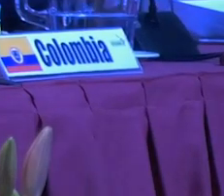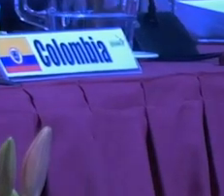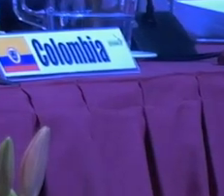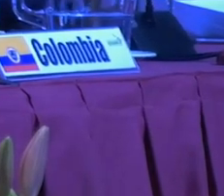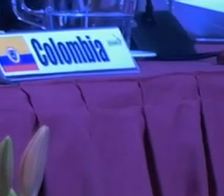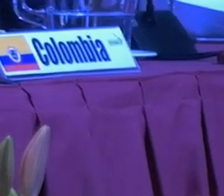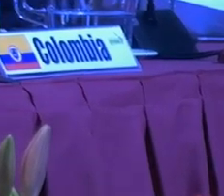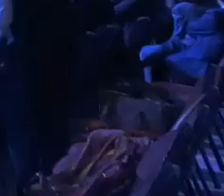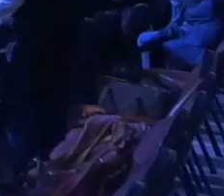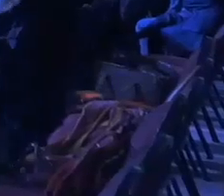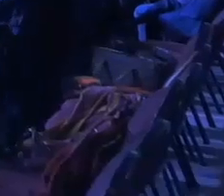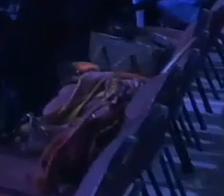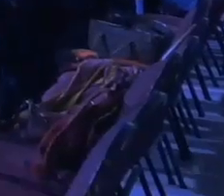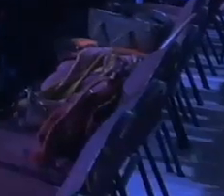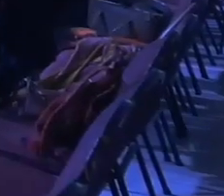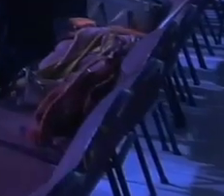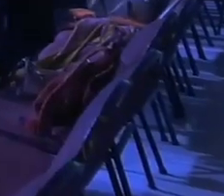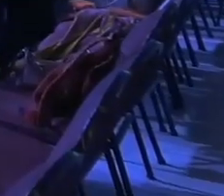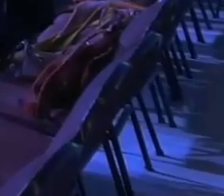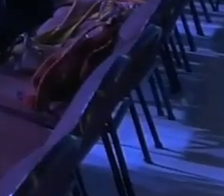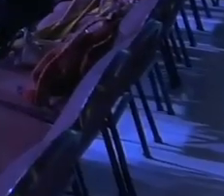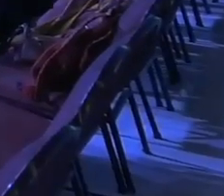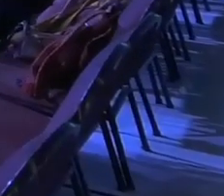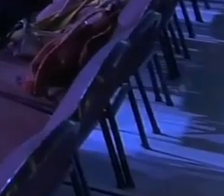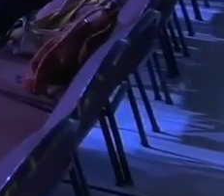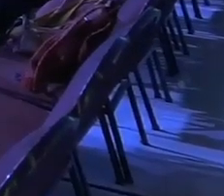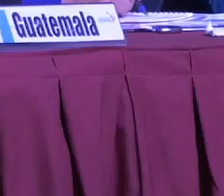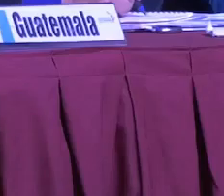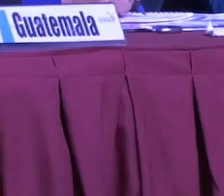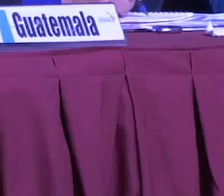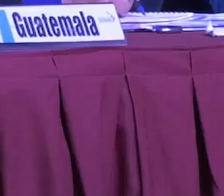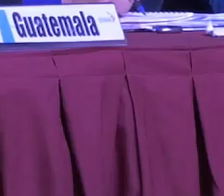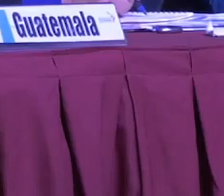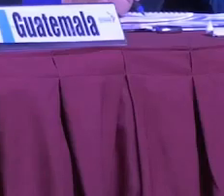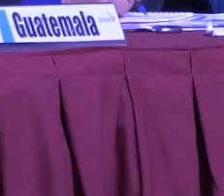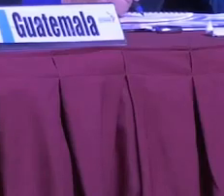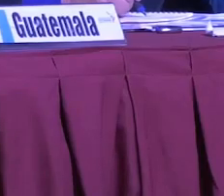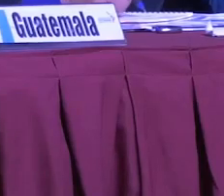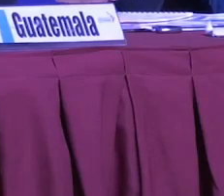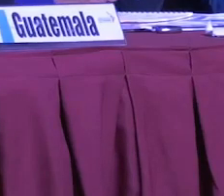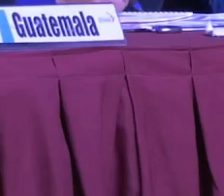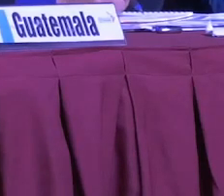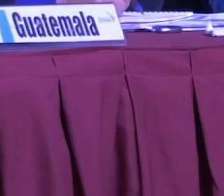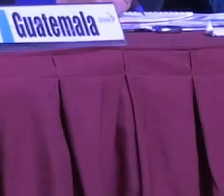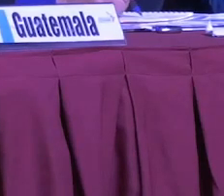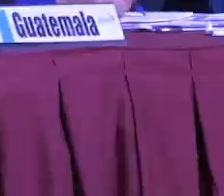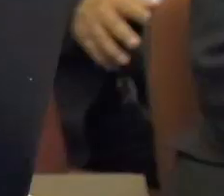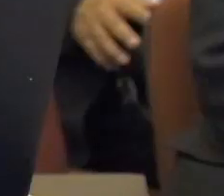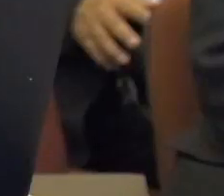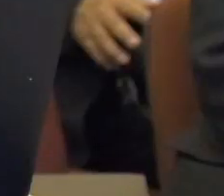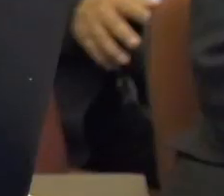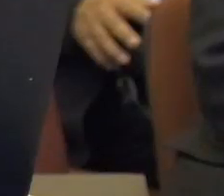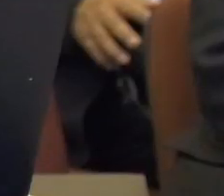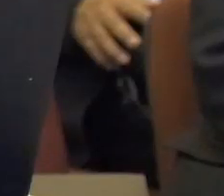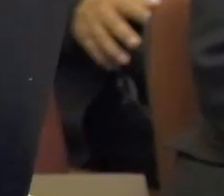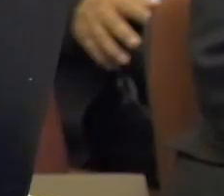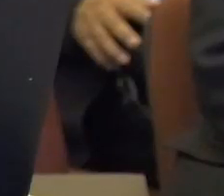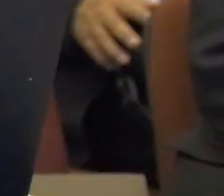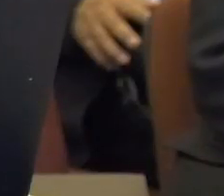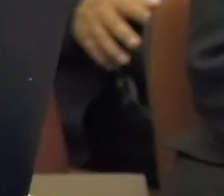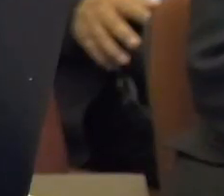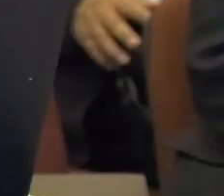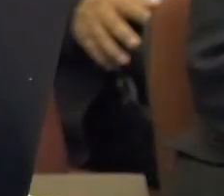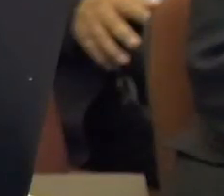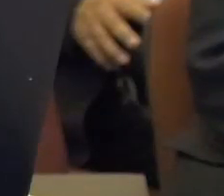es ver la calidad en términos de integralidad. La calidad es innovación, es